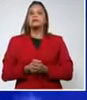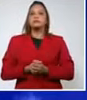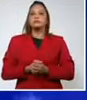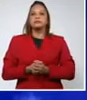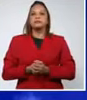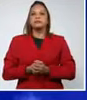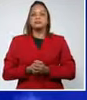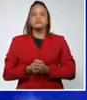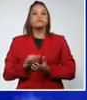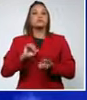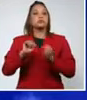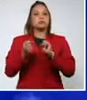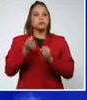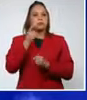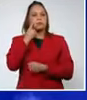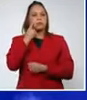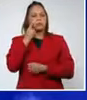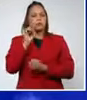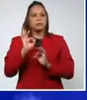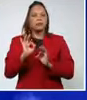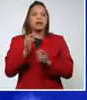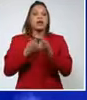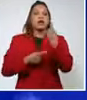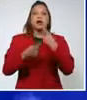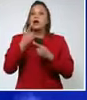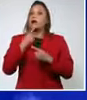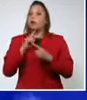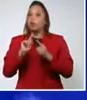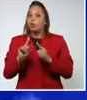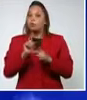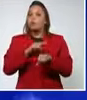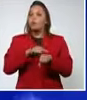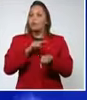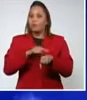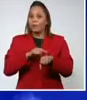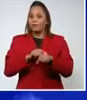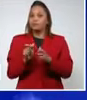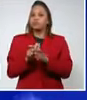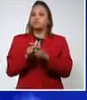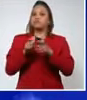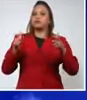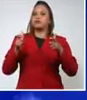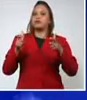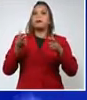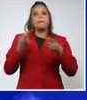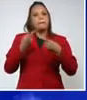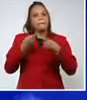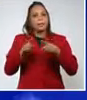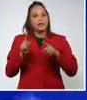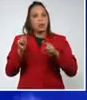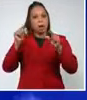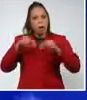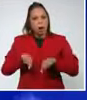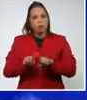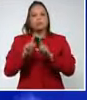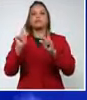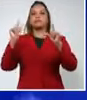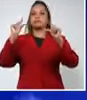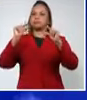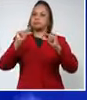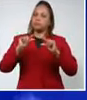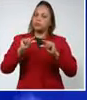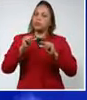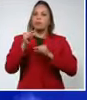un control de la enfermedad, a pesar de que tuvieron en un momento determinado un número de ellos, pero ha mantenido una